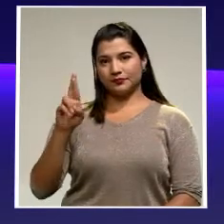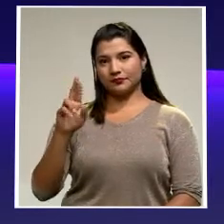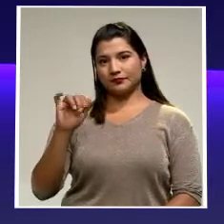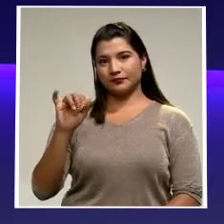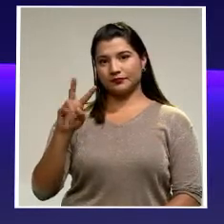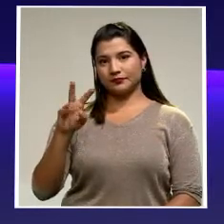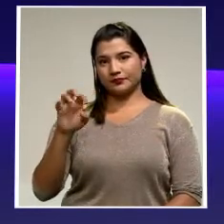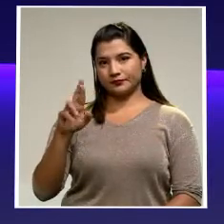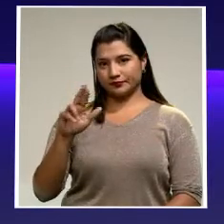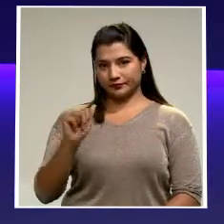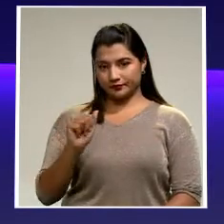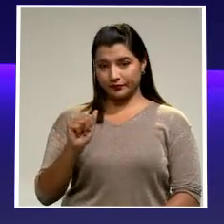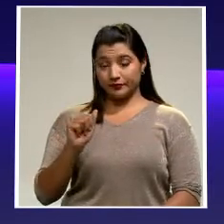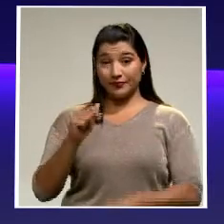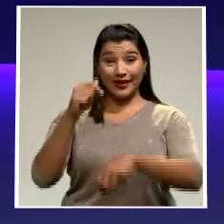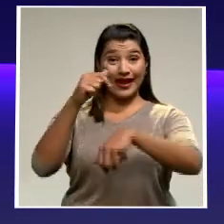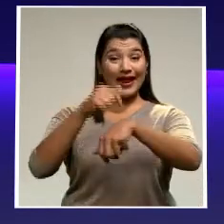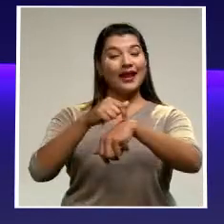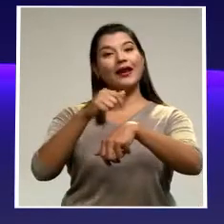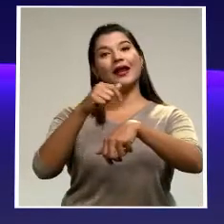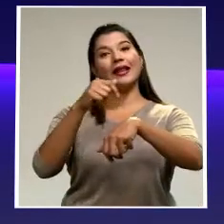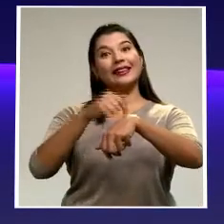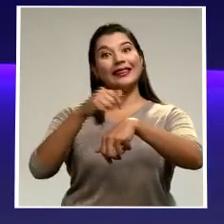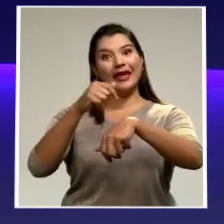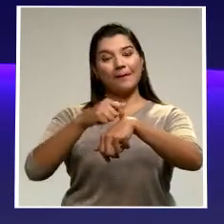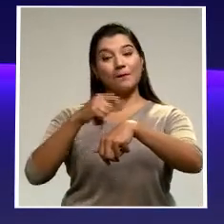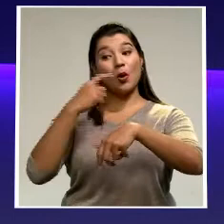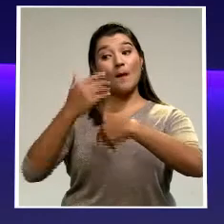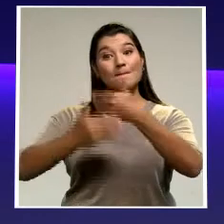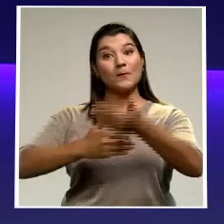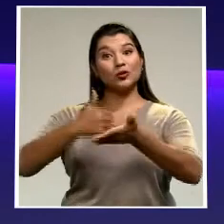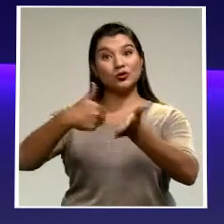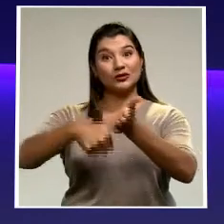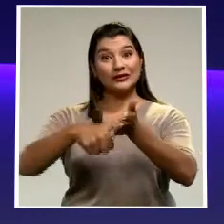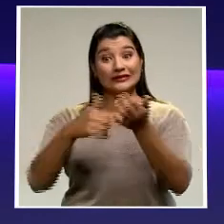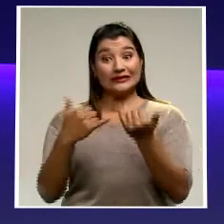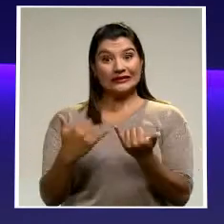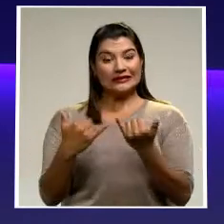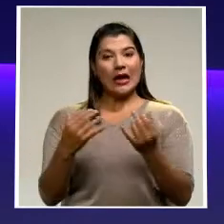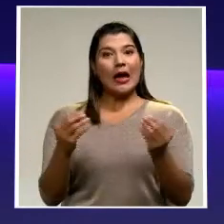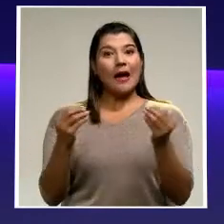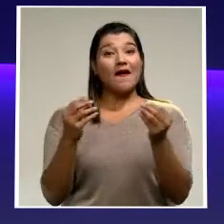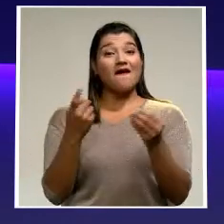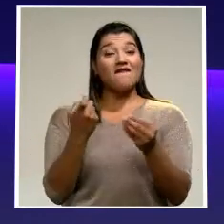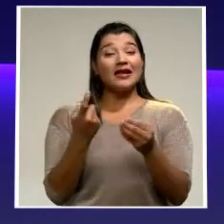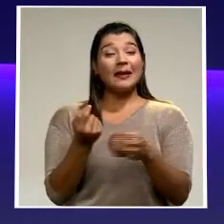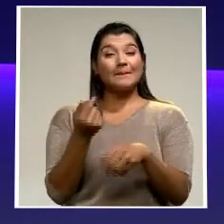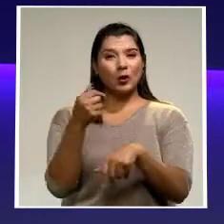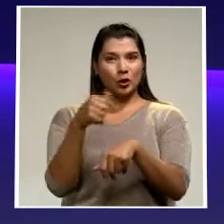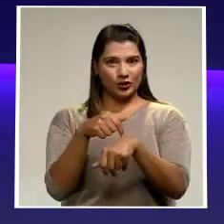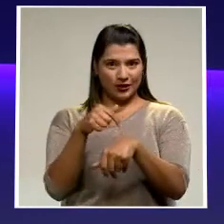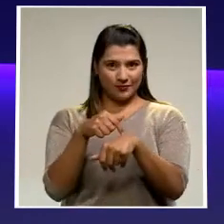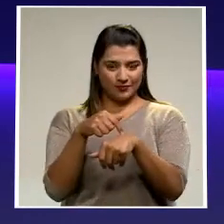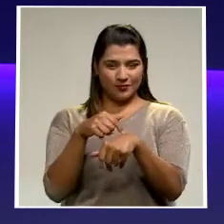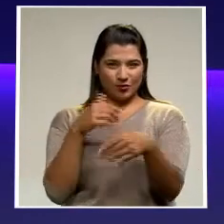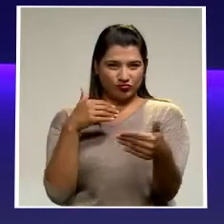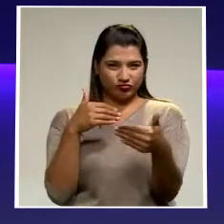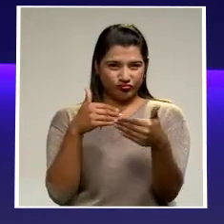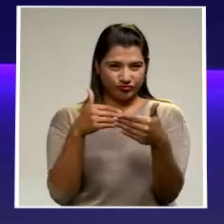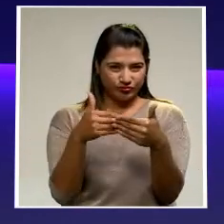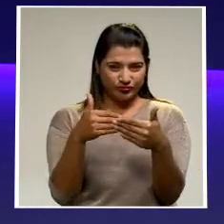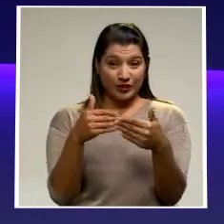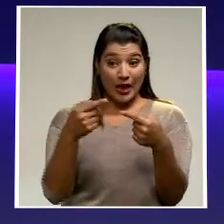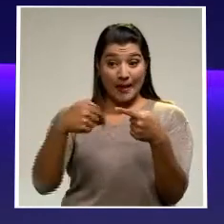El tic-tac de los relojes electorales ya galopa a buen ritmo. La tensión de la próxima